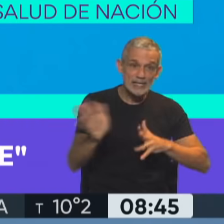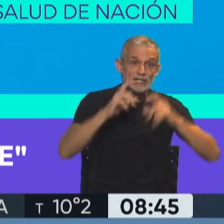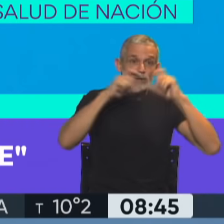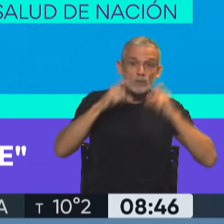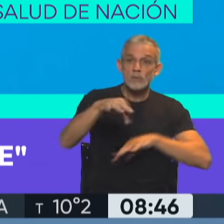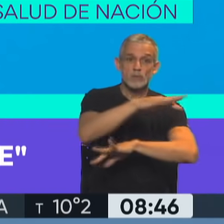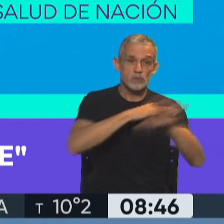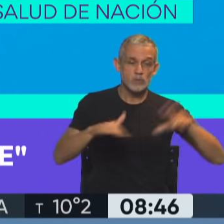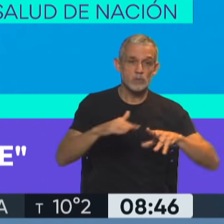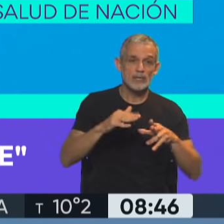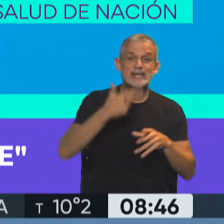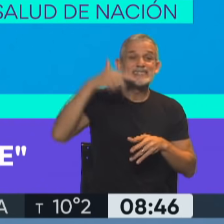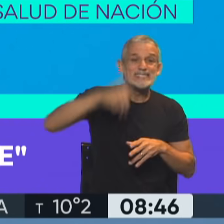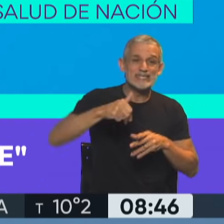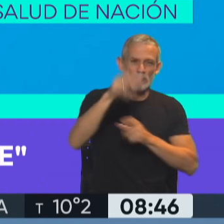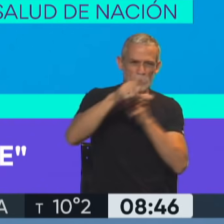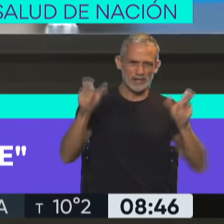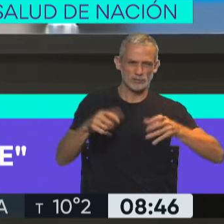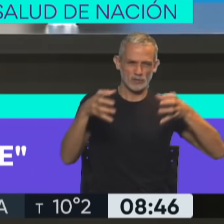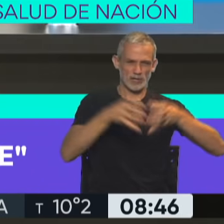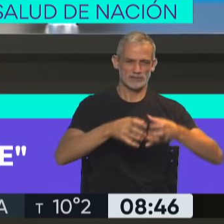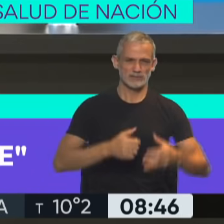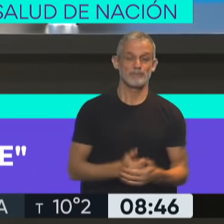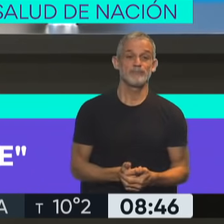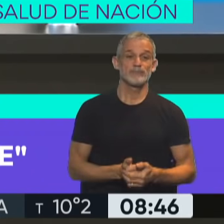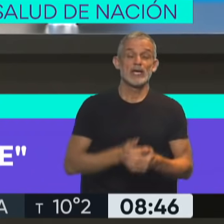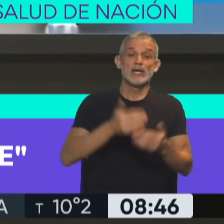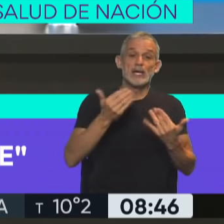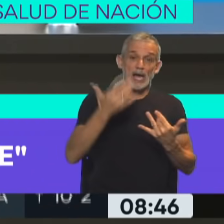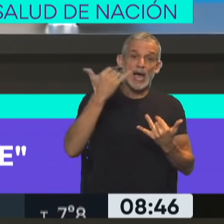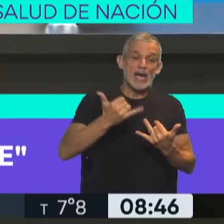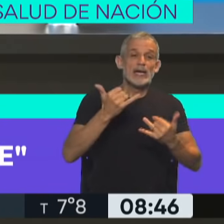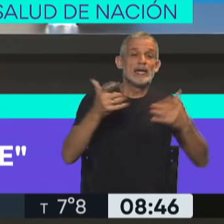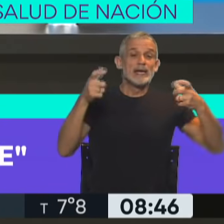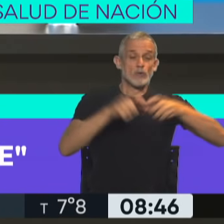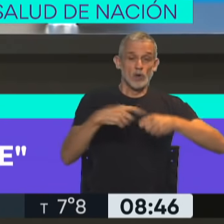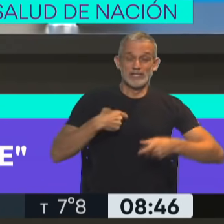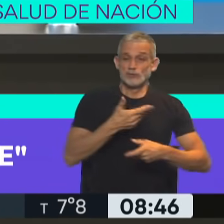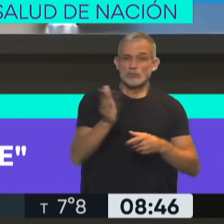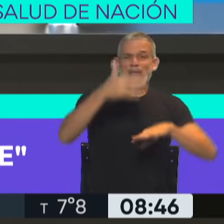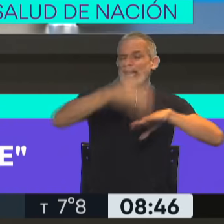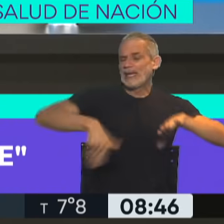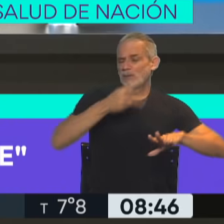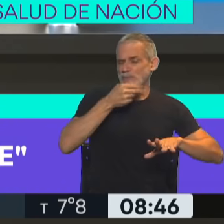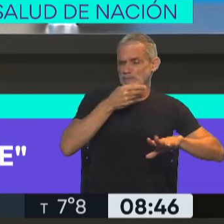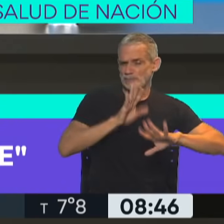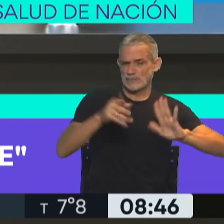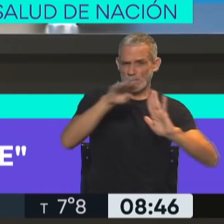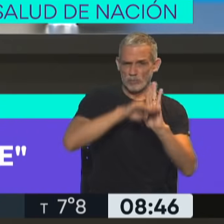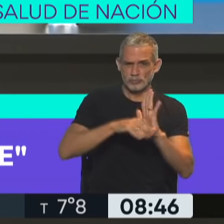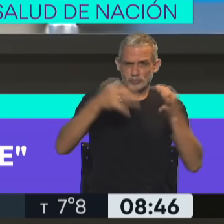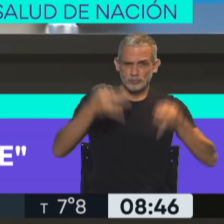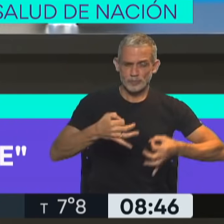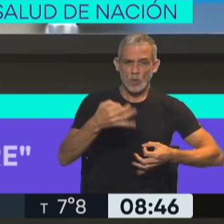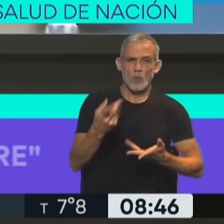circulando, sin aglomerados de personas. Se habilitan las reuniones sociales sin límite de personas, cumpliendo las medidas